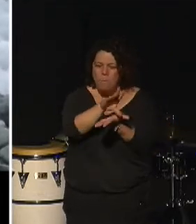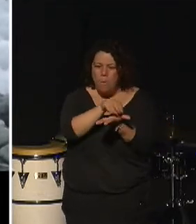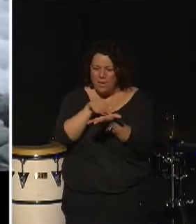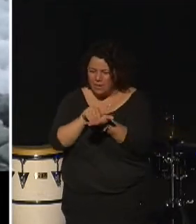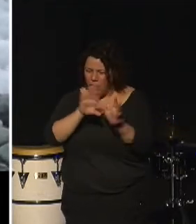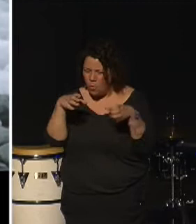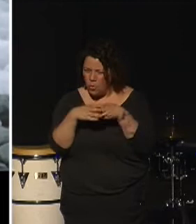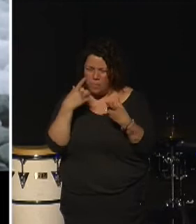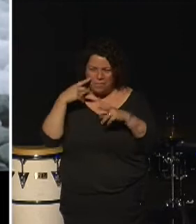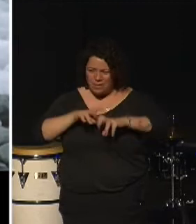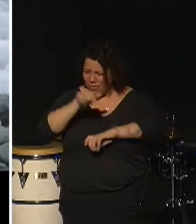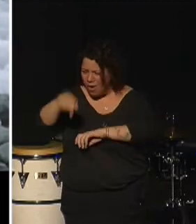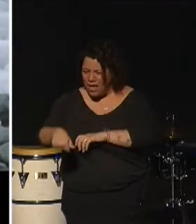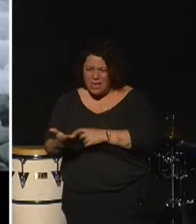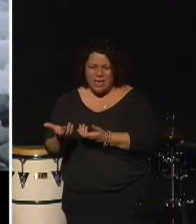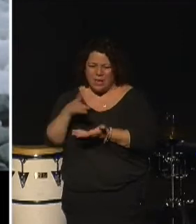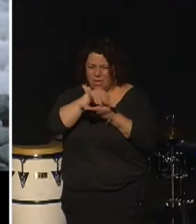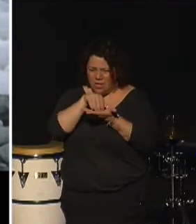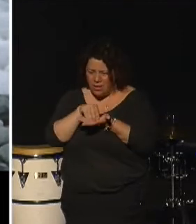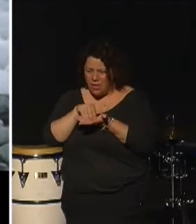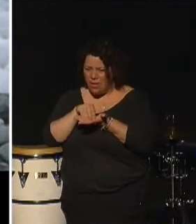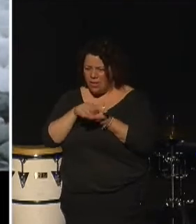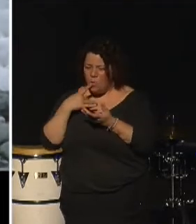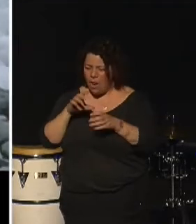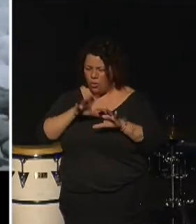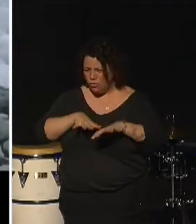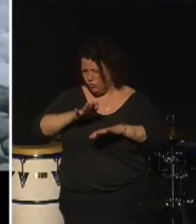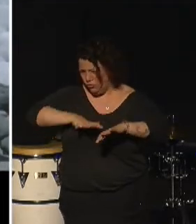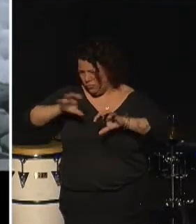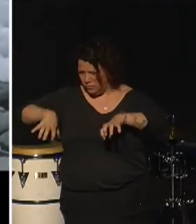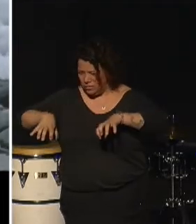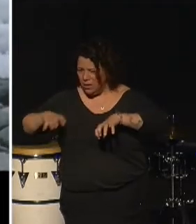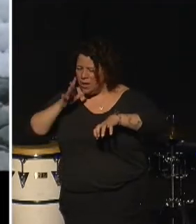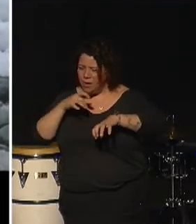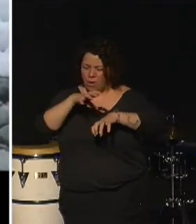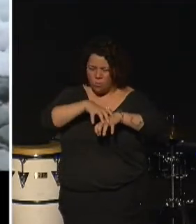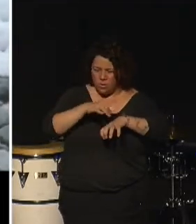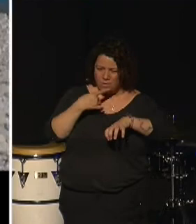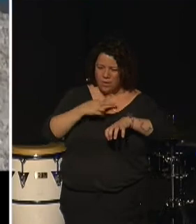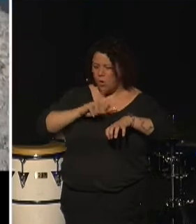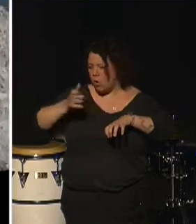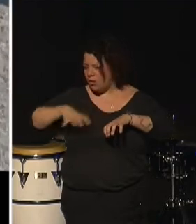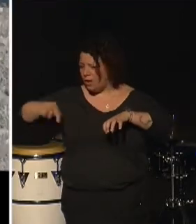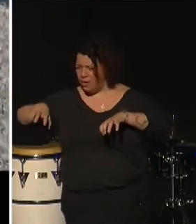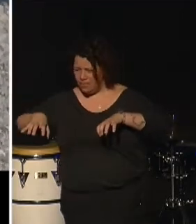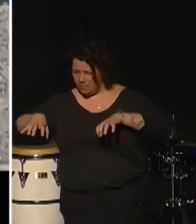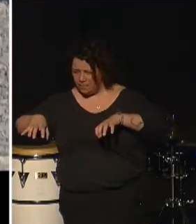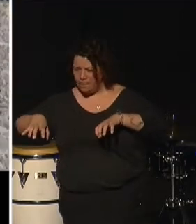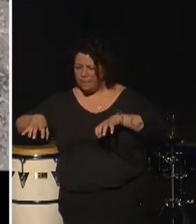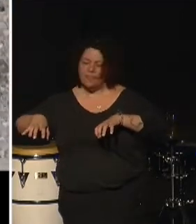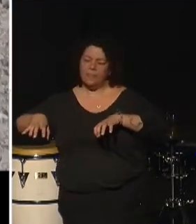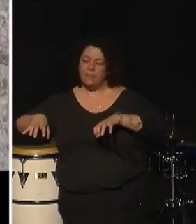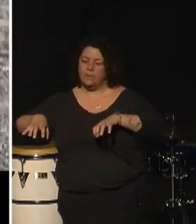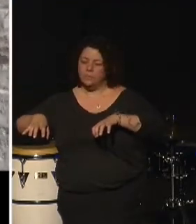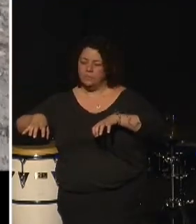grupos de investigación que estaban aquí en las dos bases antárticas. Ahora estoy en Isla Livingstone, pero también estuve en la Isla Decepción.